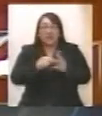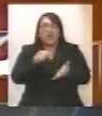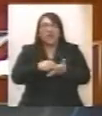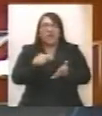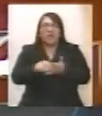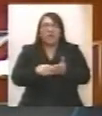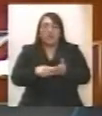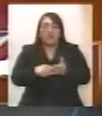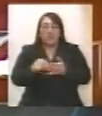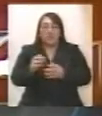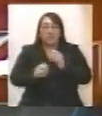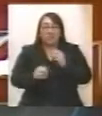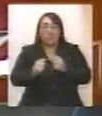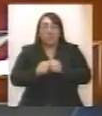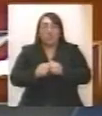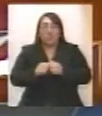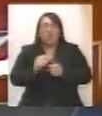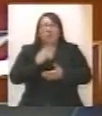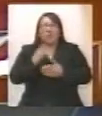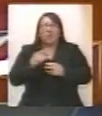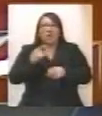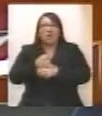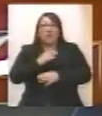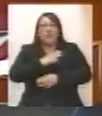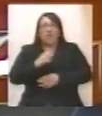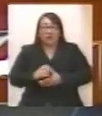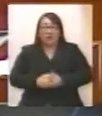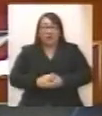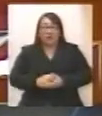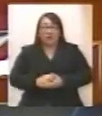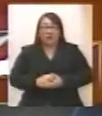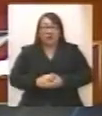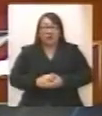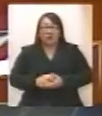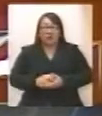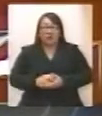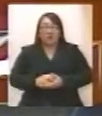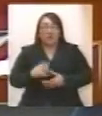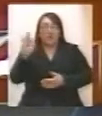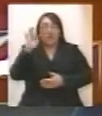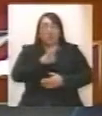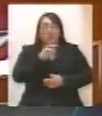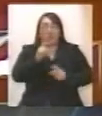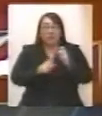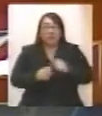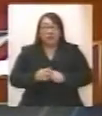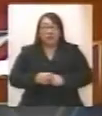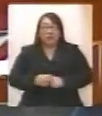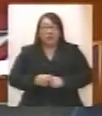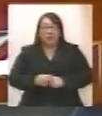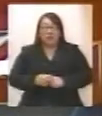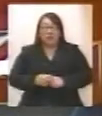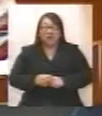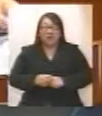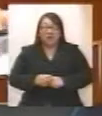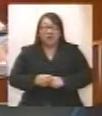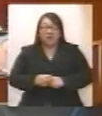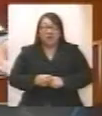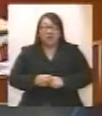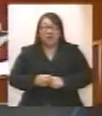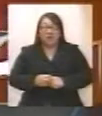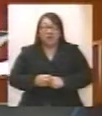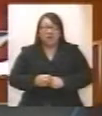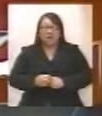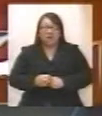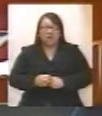de reparaciones civiles por delitos en agravio del Estado, a fin de que ninguna persona que no haya pagado al Estado